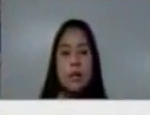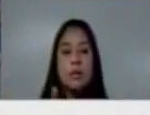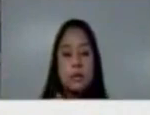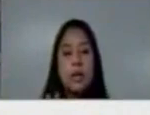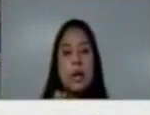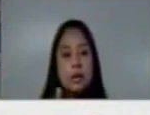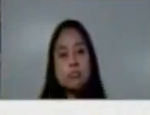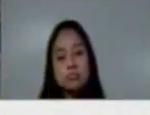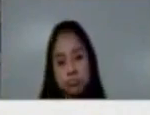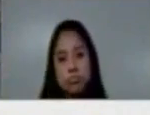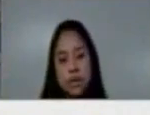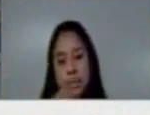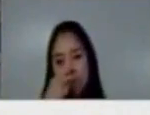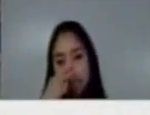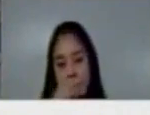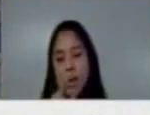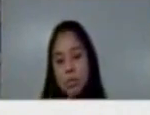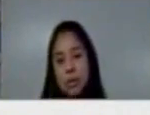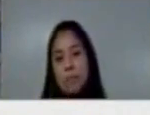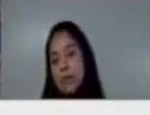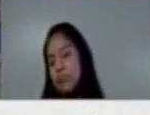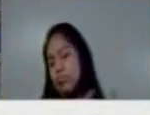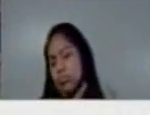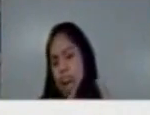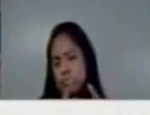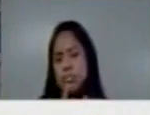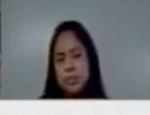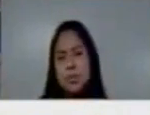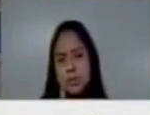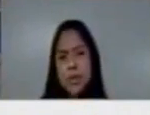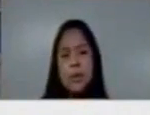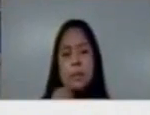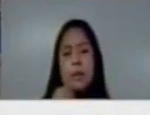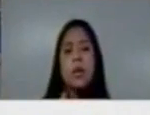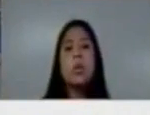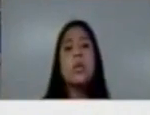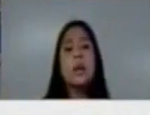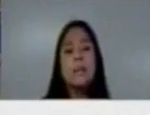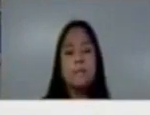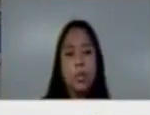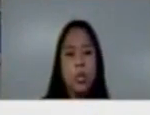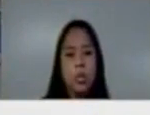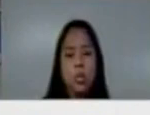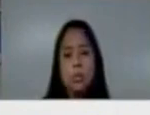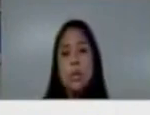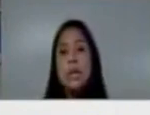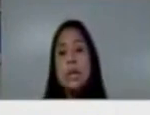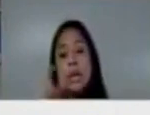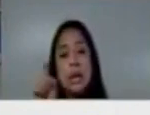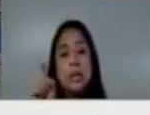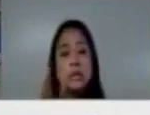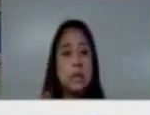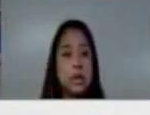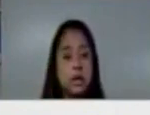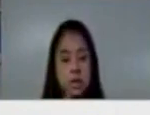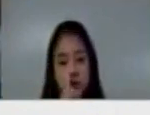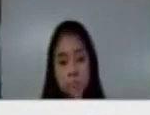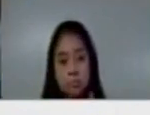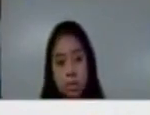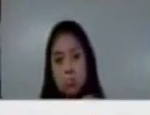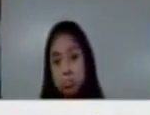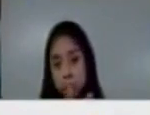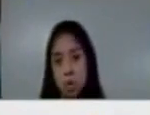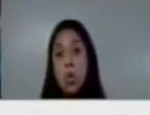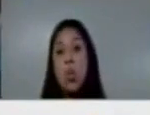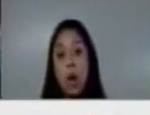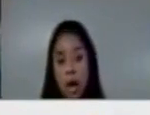de México, como lo hemos contado a través del canciller Ebrard, que sin duda alguna ha sido un bastión importantísimo para